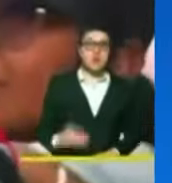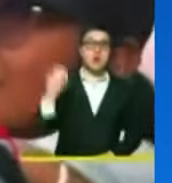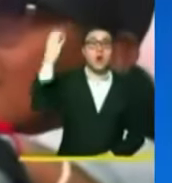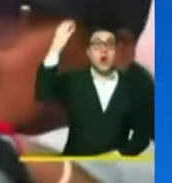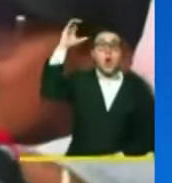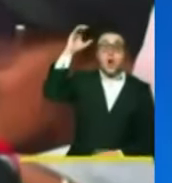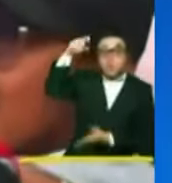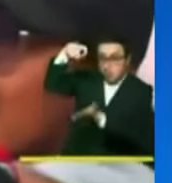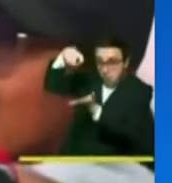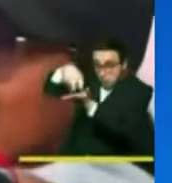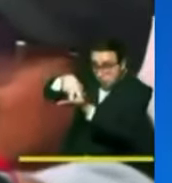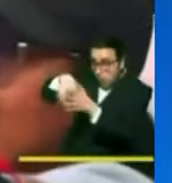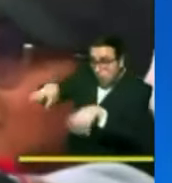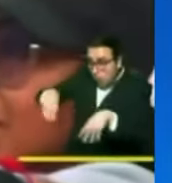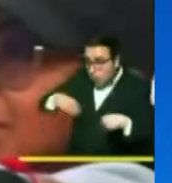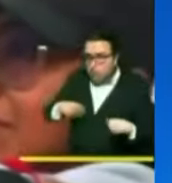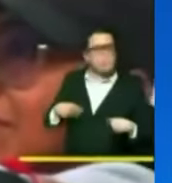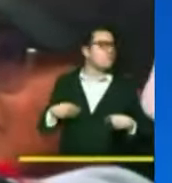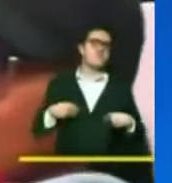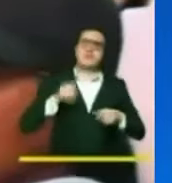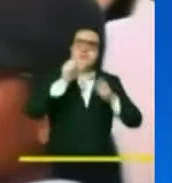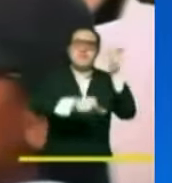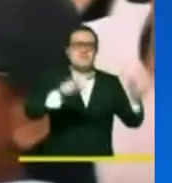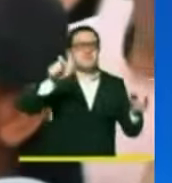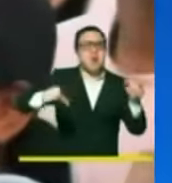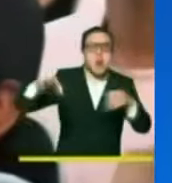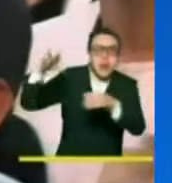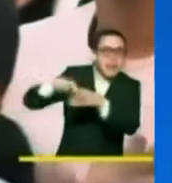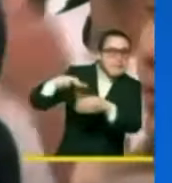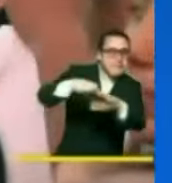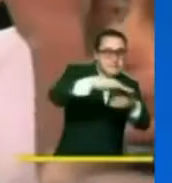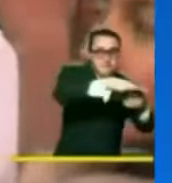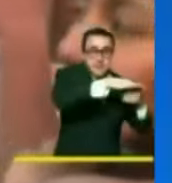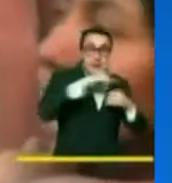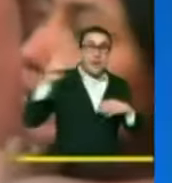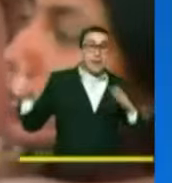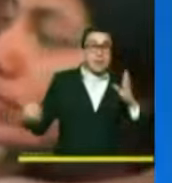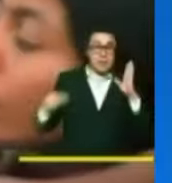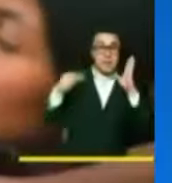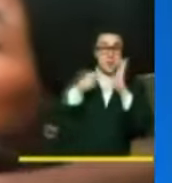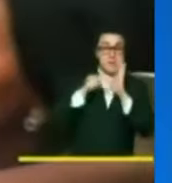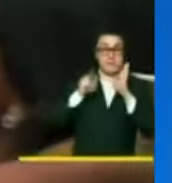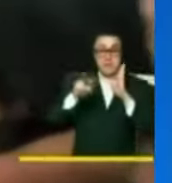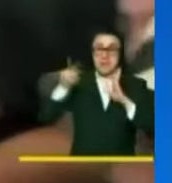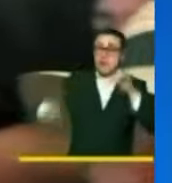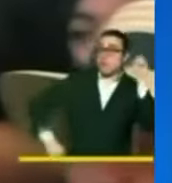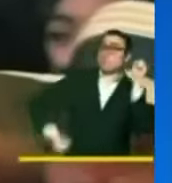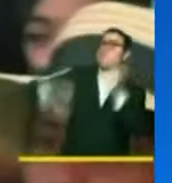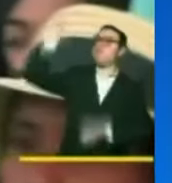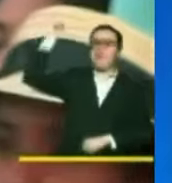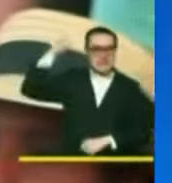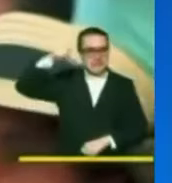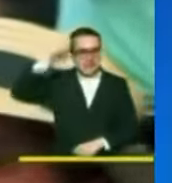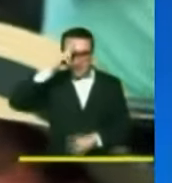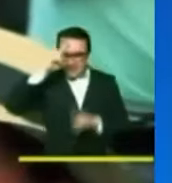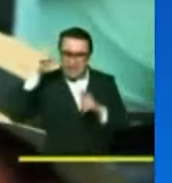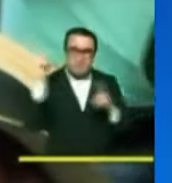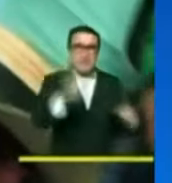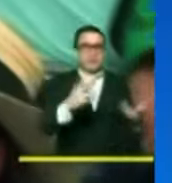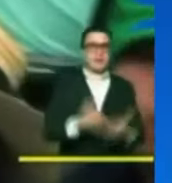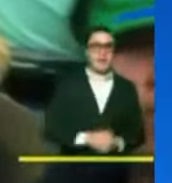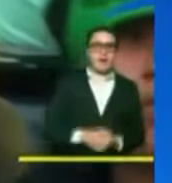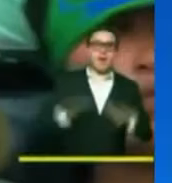contradicciones porque él dice que no le funcionó la coalición después dice que no le formó un supuesto acuerdo